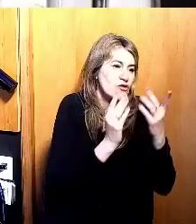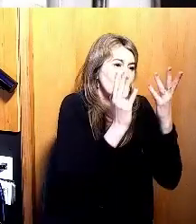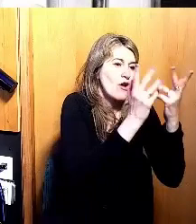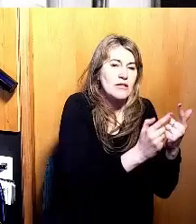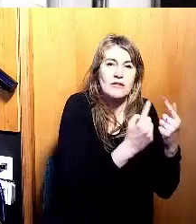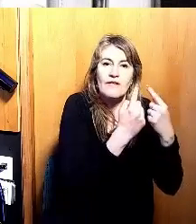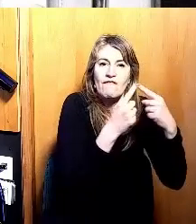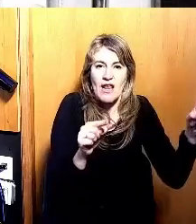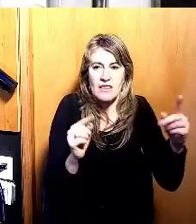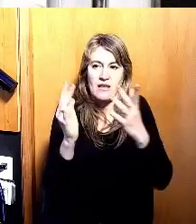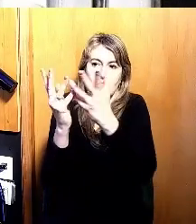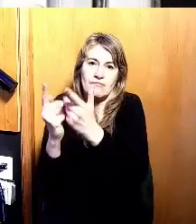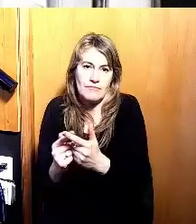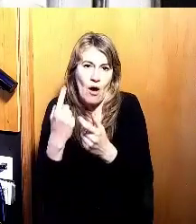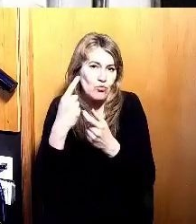suyo.